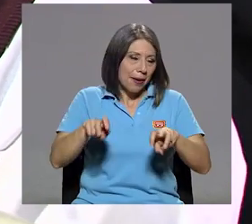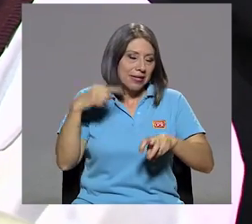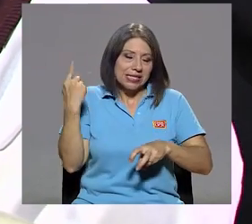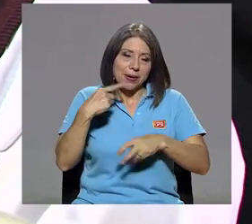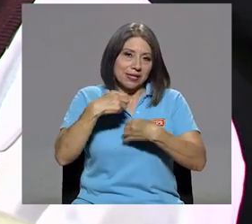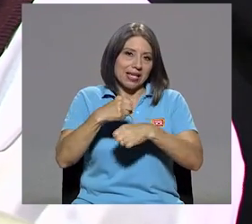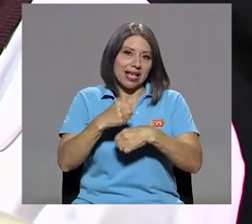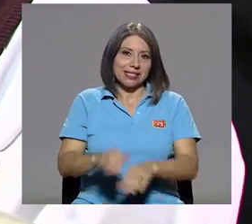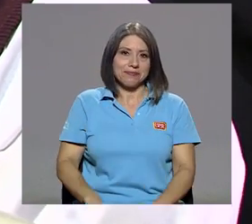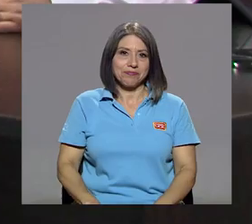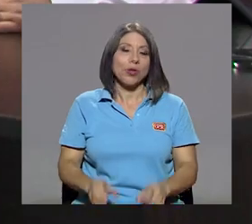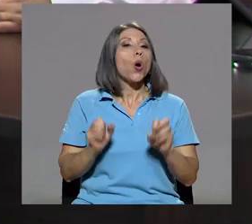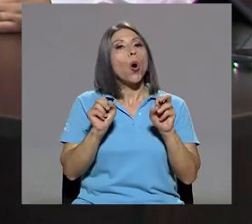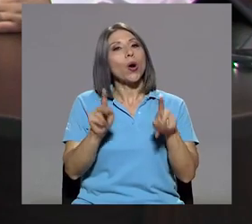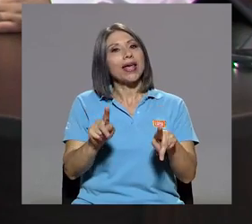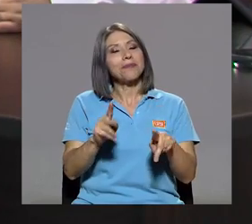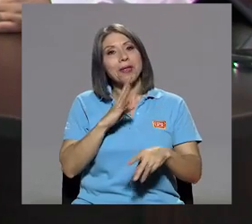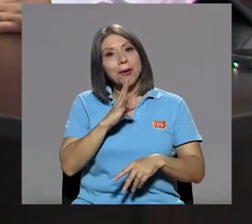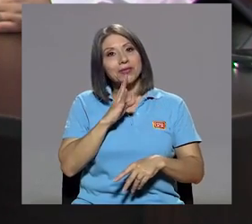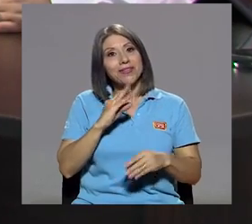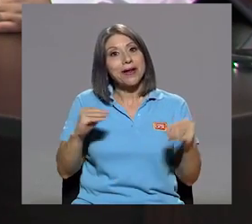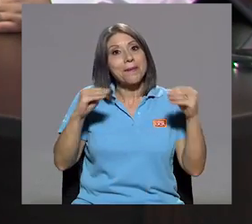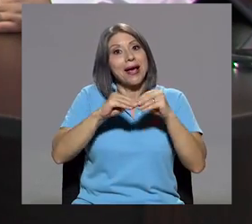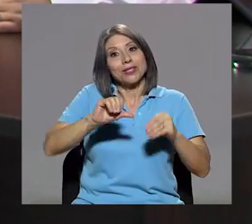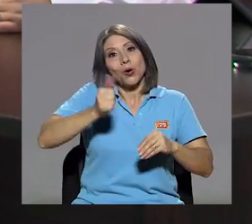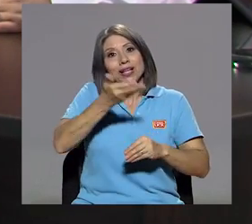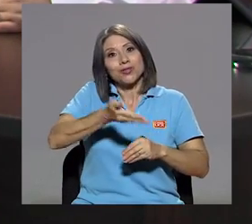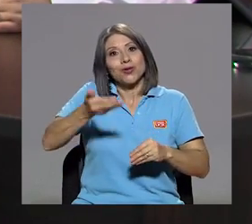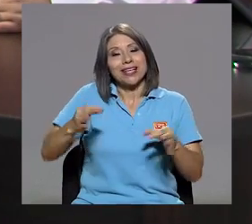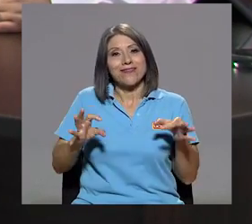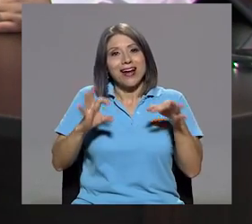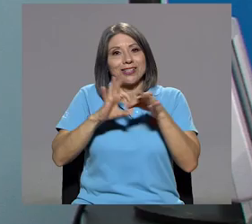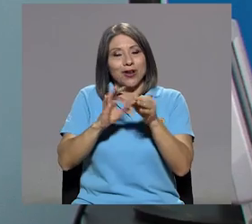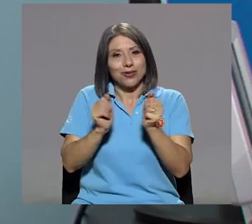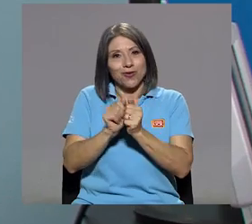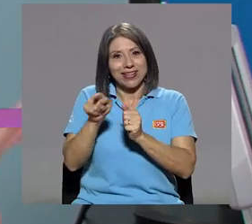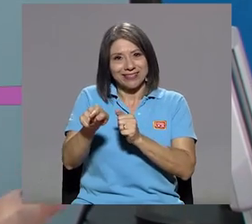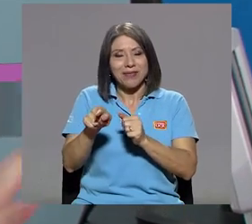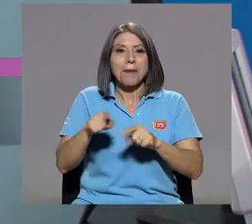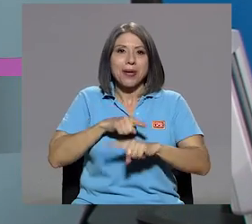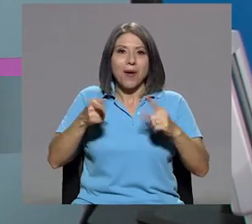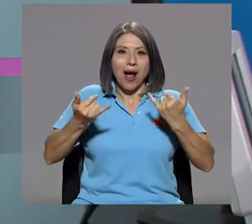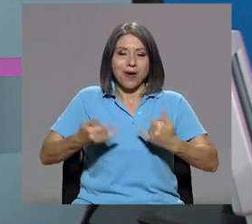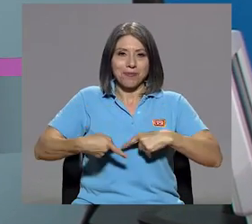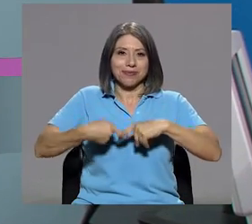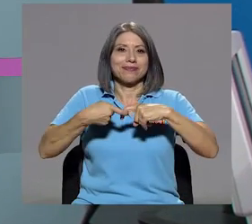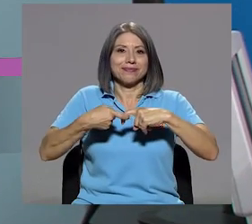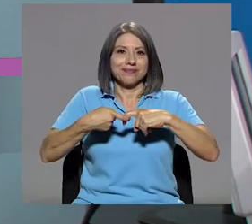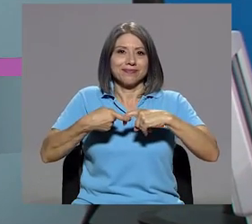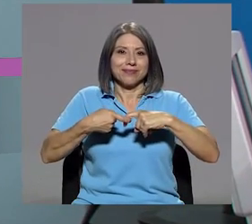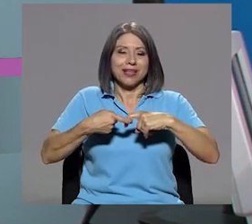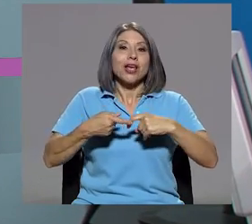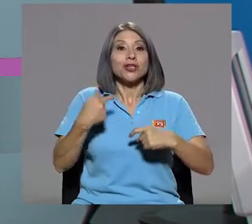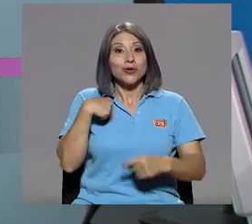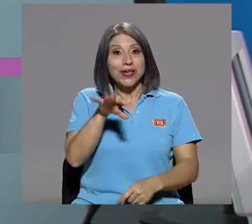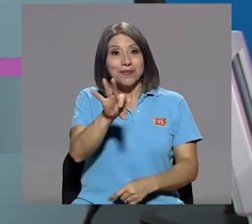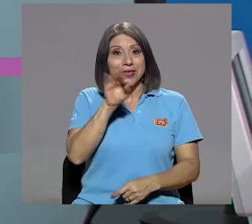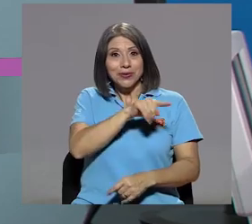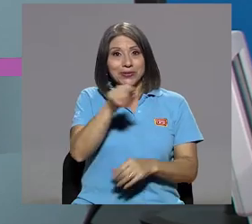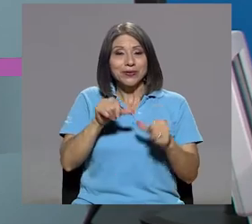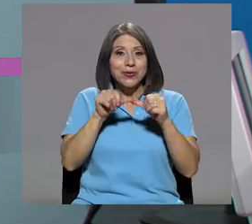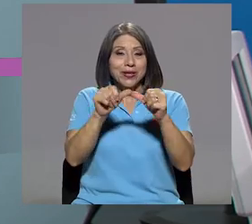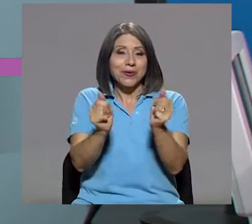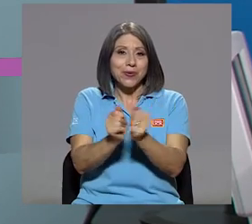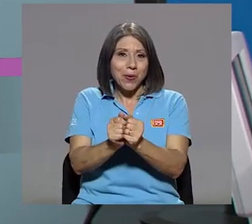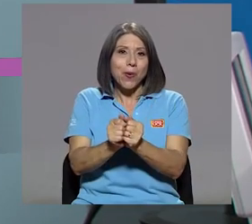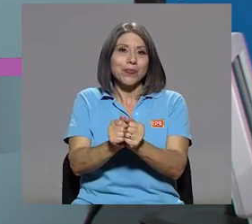a todos los pacientes. Ok, vamos a hablar un poquitito más de otras cosas relacionadas con el glaucoma, pero vamos a hacer una pausa primero. Yo